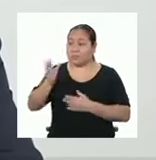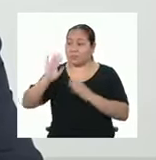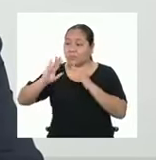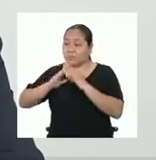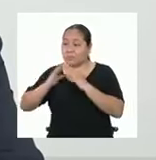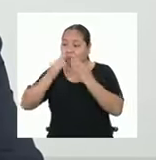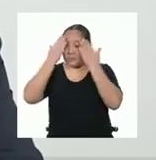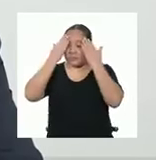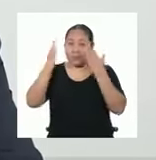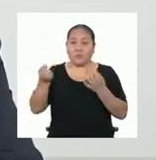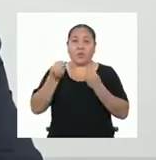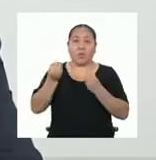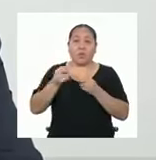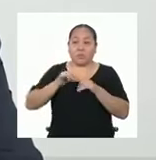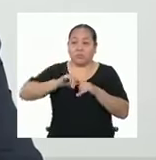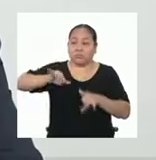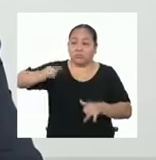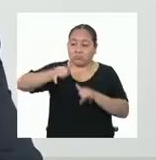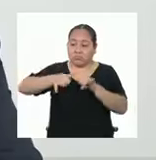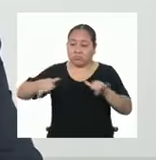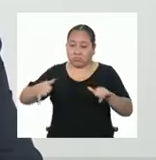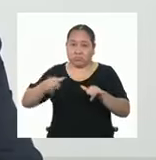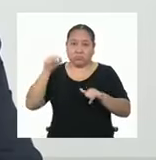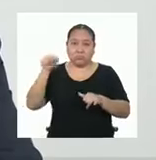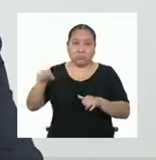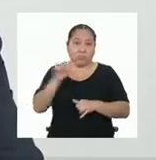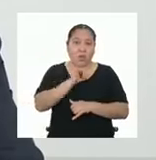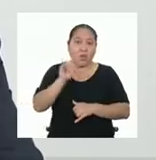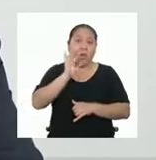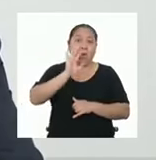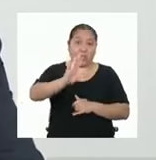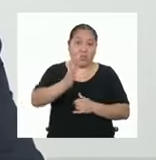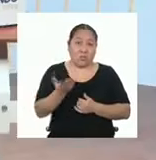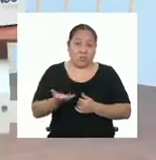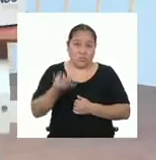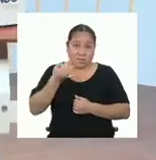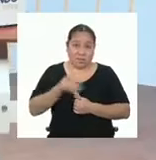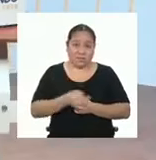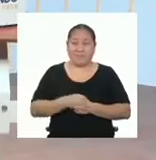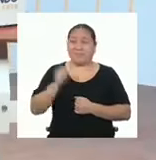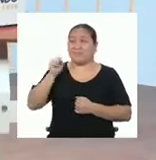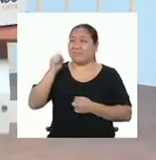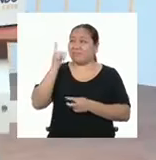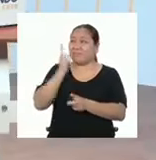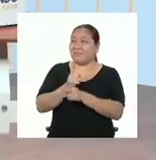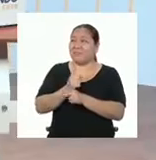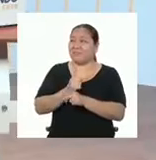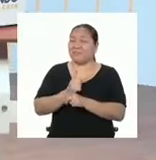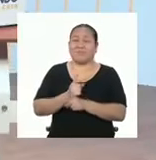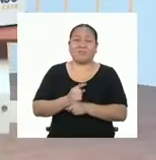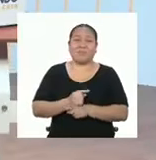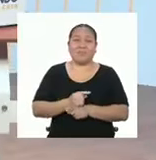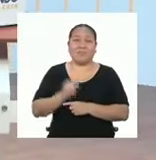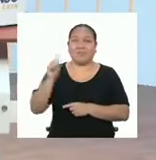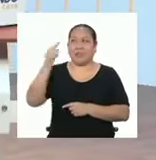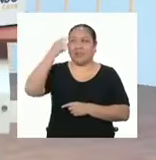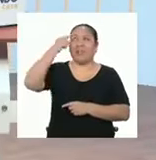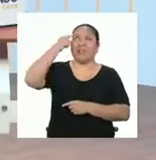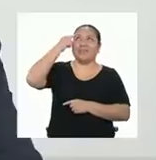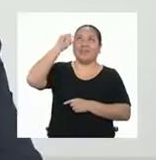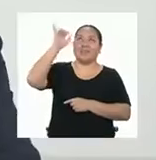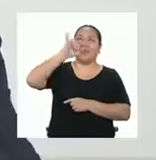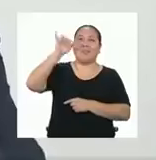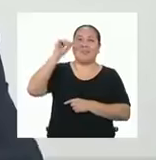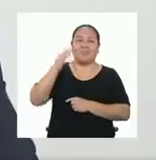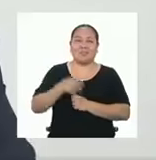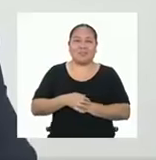No tienes cómo saber si el tamaño o la forma de sus terrenos son iguales al tuyo Eso mismo, profesor Es como si me hubiese leído la mente